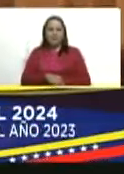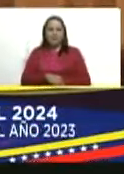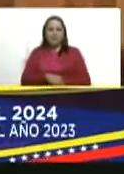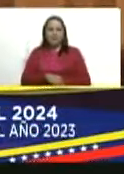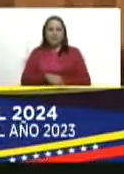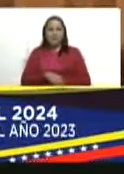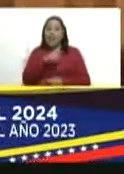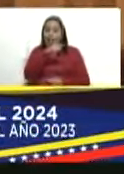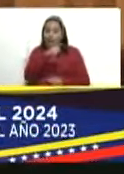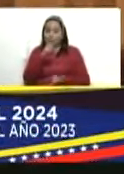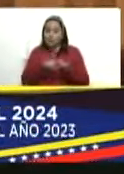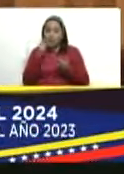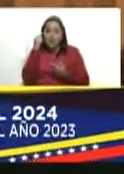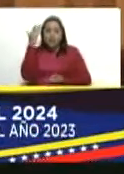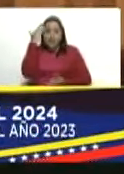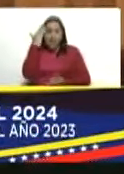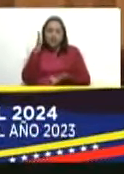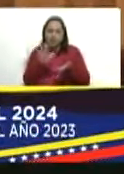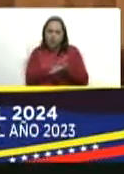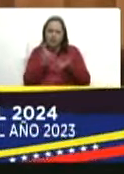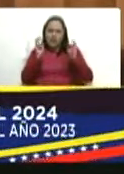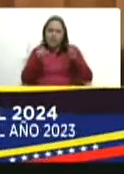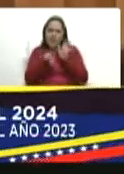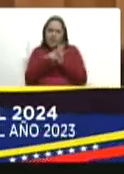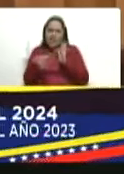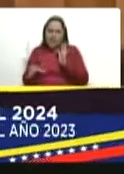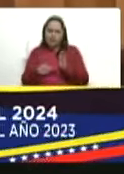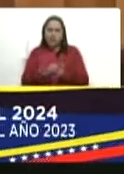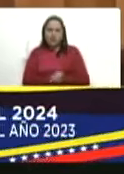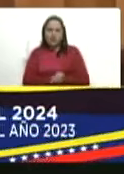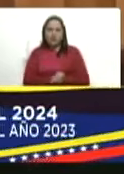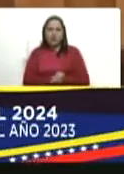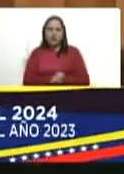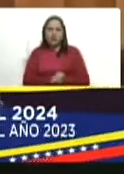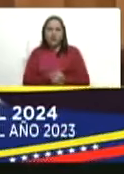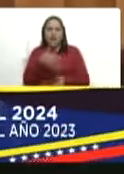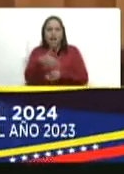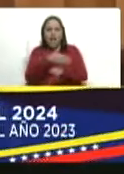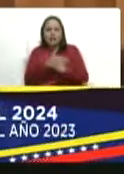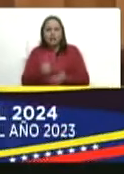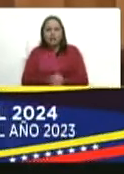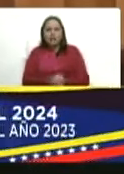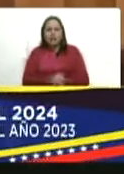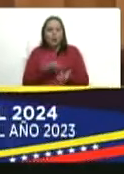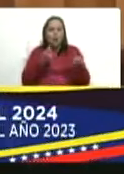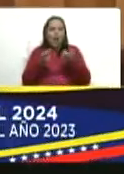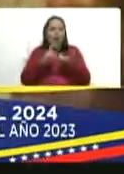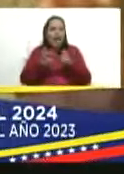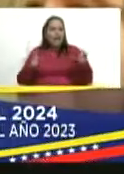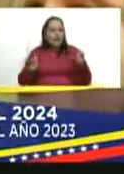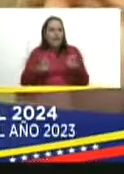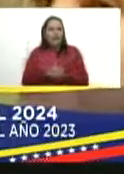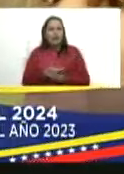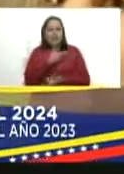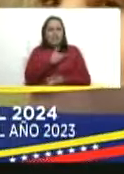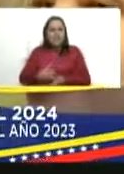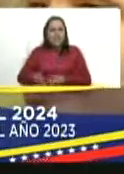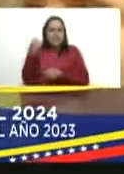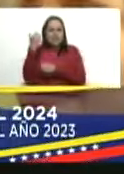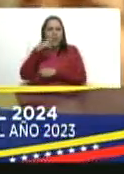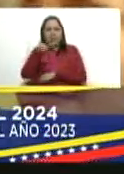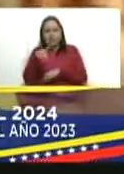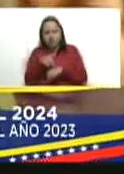Ella sabe su cosa a nivel de derecho, ¿viste? Bueno, fue procuradora general del comandante Chávez, presidenta de la Asamblea